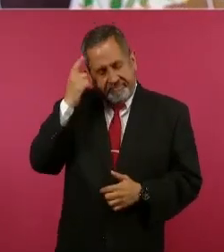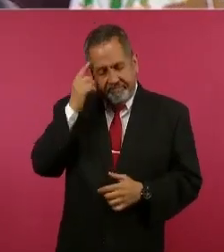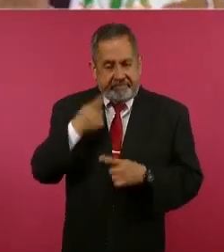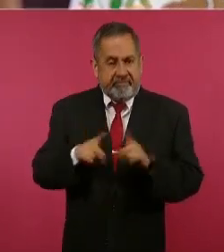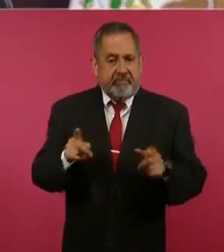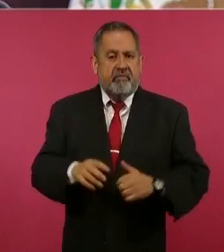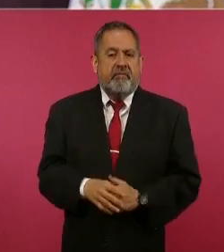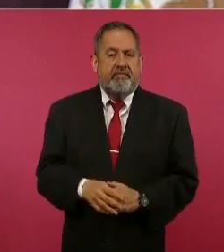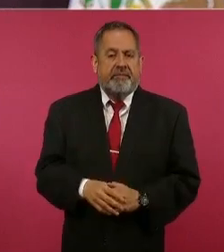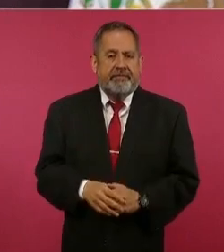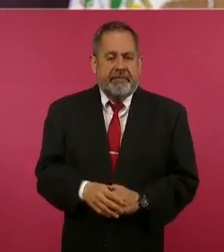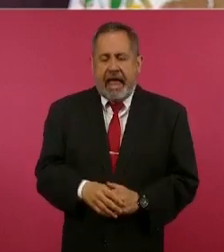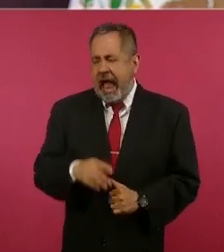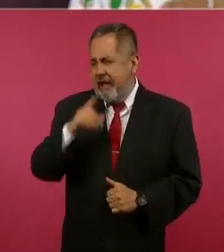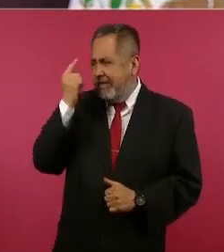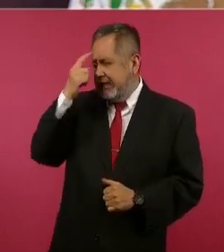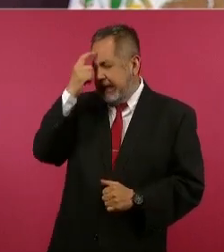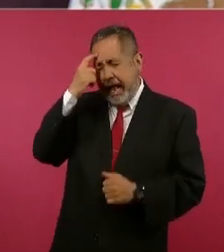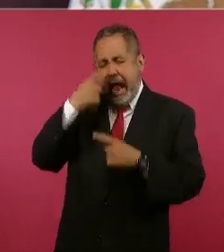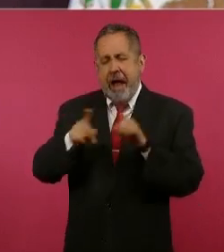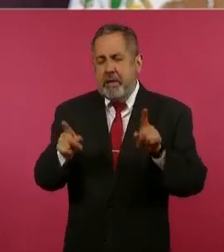Y se dice fácil,